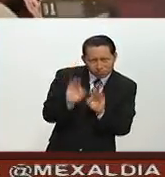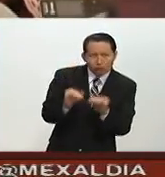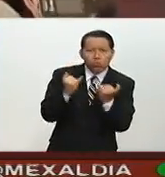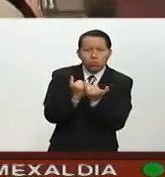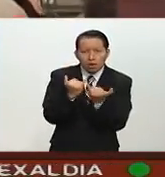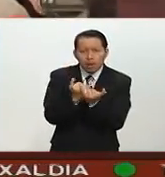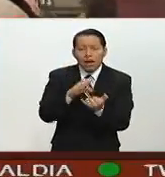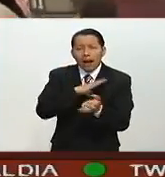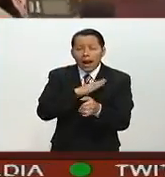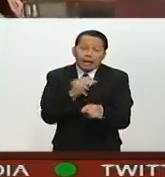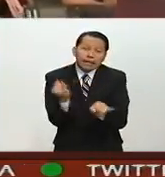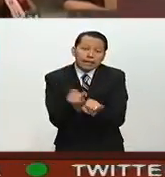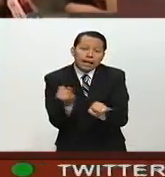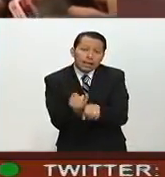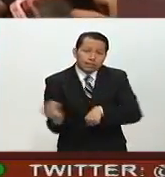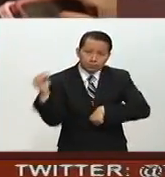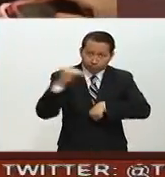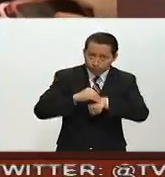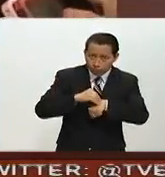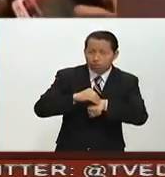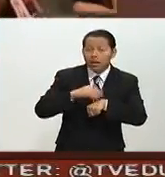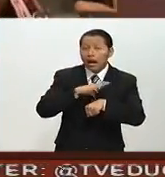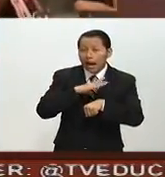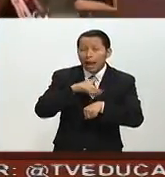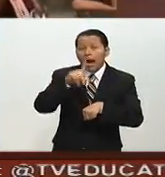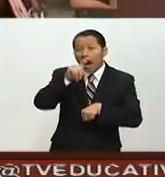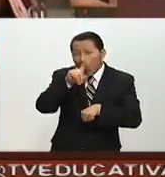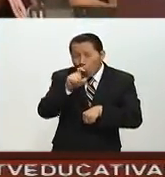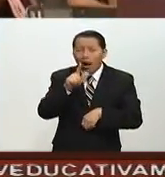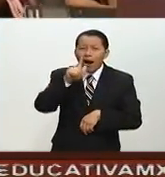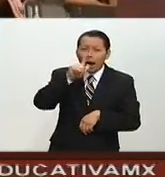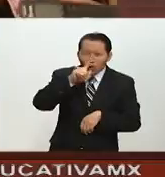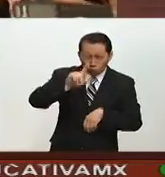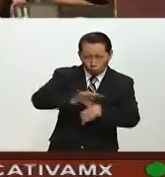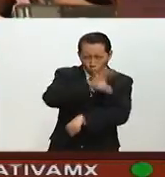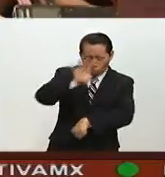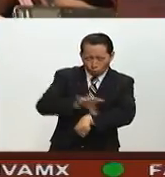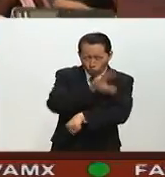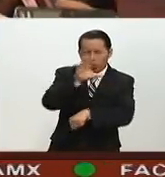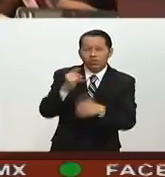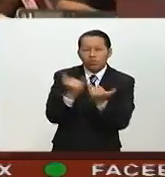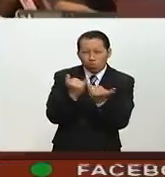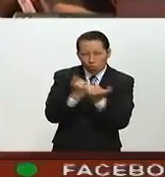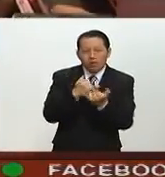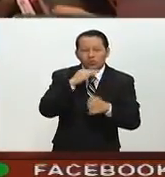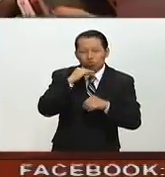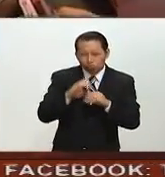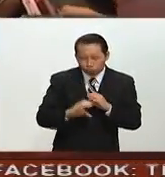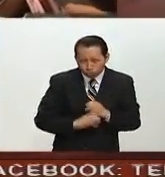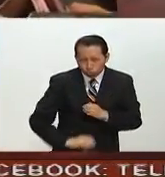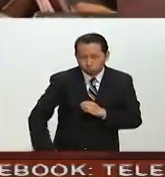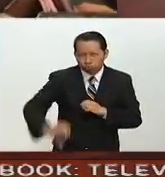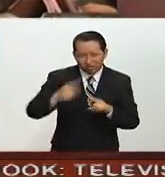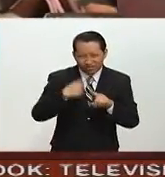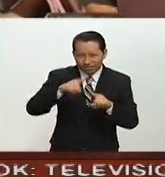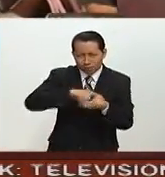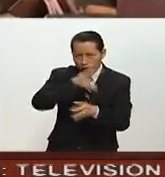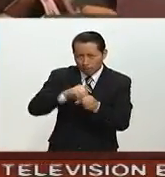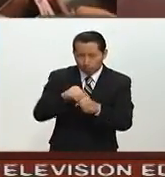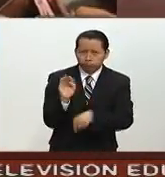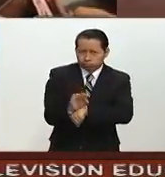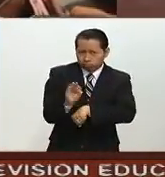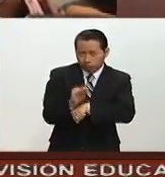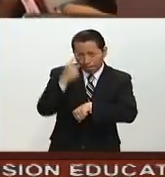alberguen internet, que todos los comedores tengan agua, luz y drenaje, y que todos los comedores sean espacios verdaderamente comunitarios en